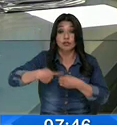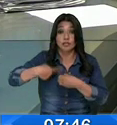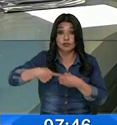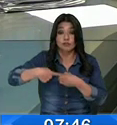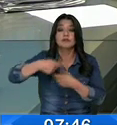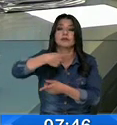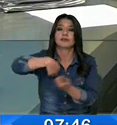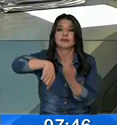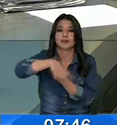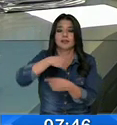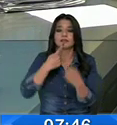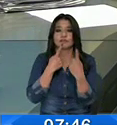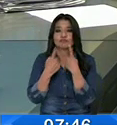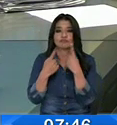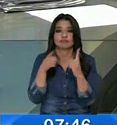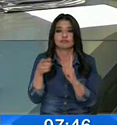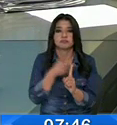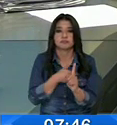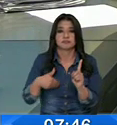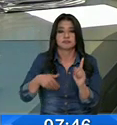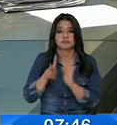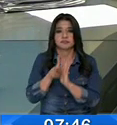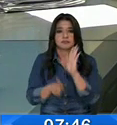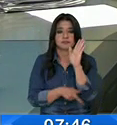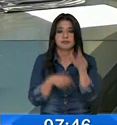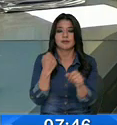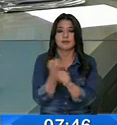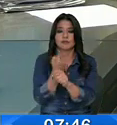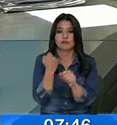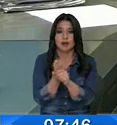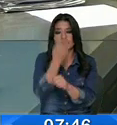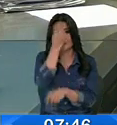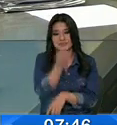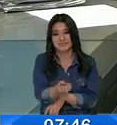con este diálogo como el presidente del parlamento laboral jaime arciniegas un feliz martes